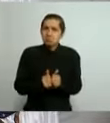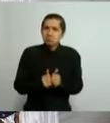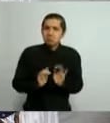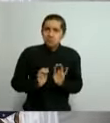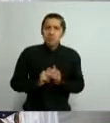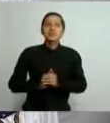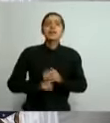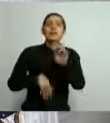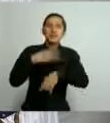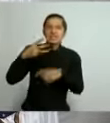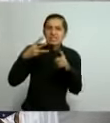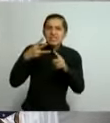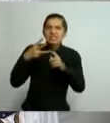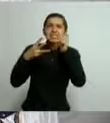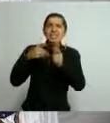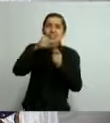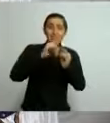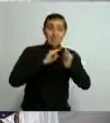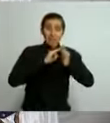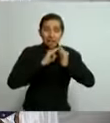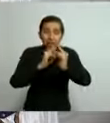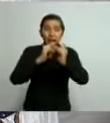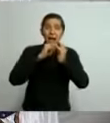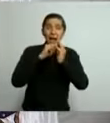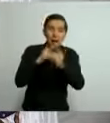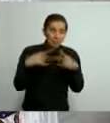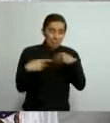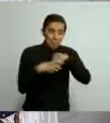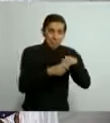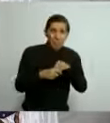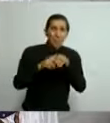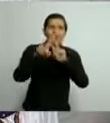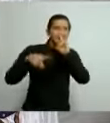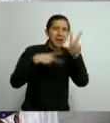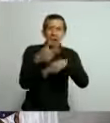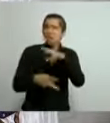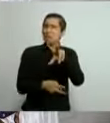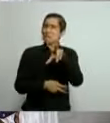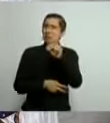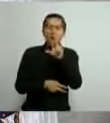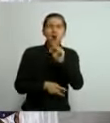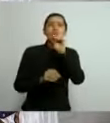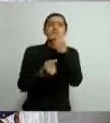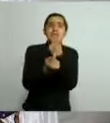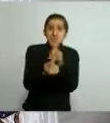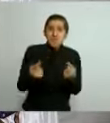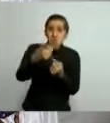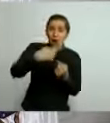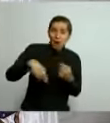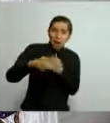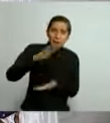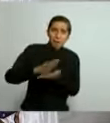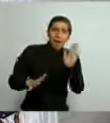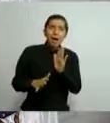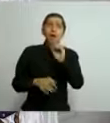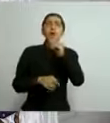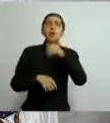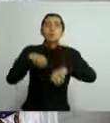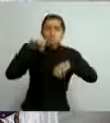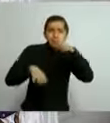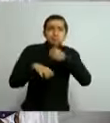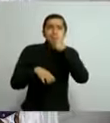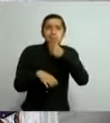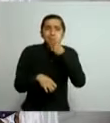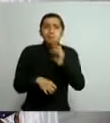Tres, no ir a tianguis, no ir a centros comerciales, sobre todo si llevas niños, adultos mayores o